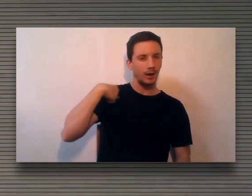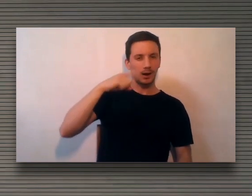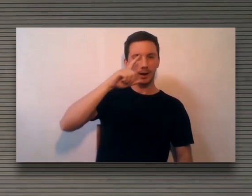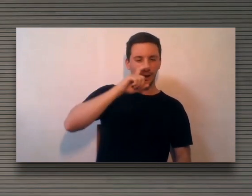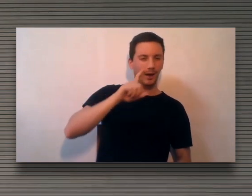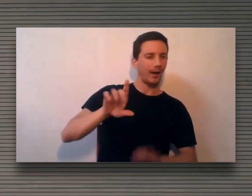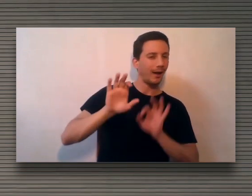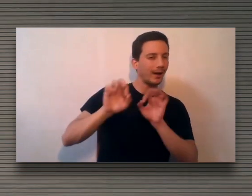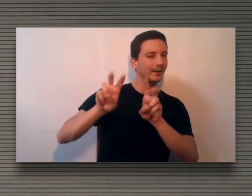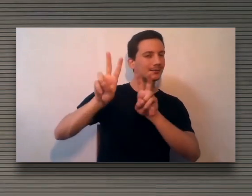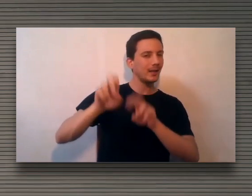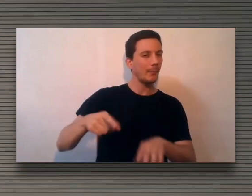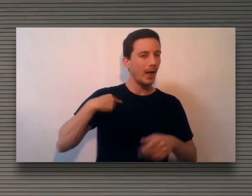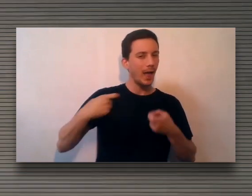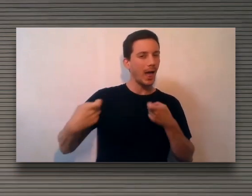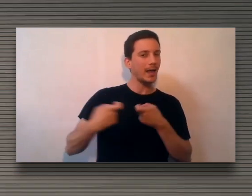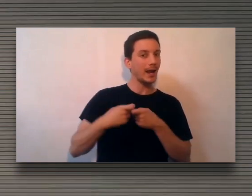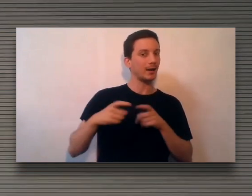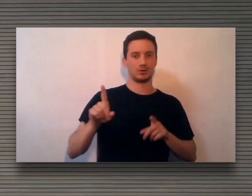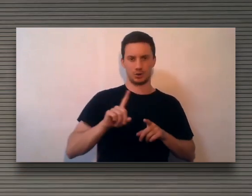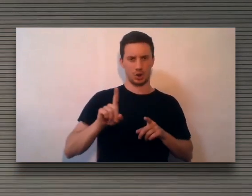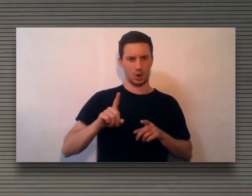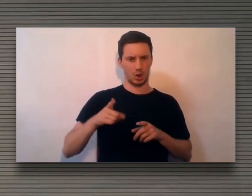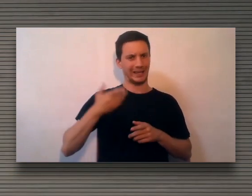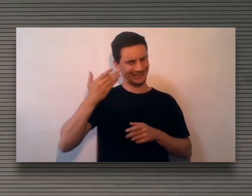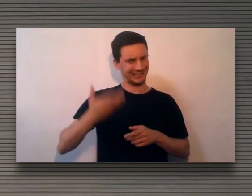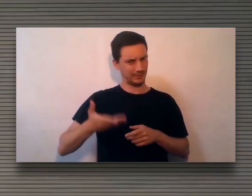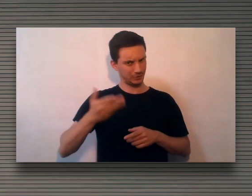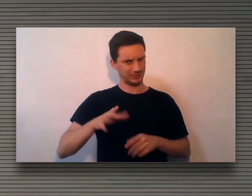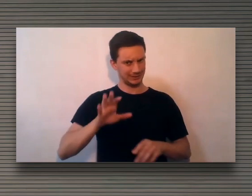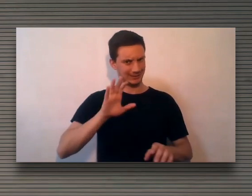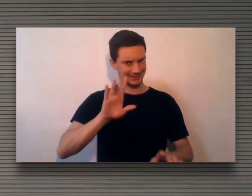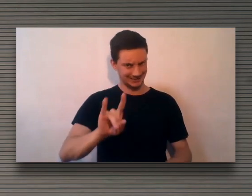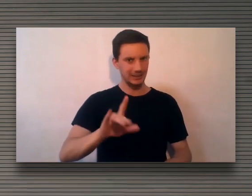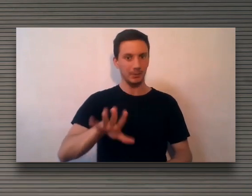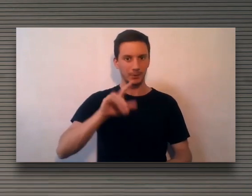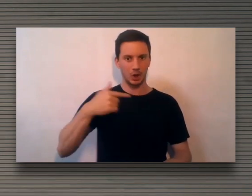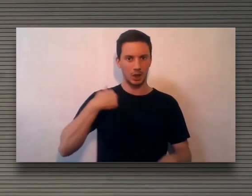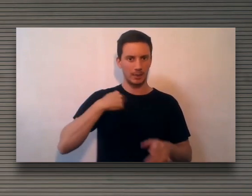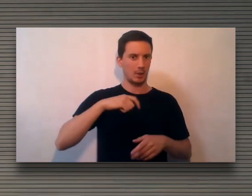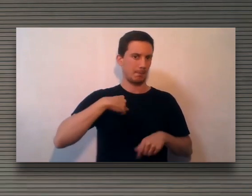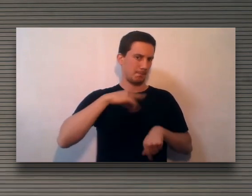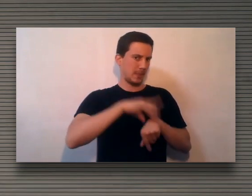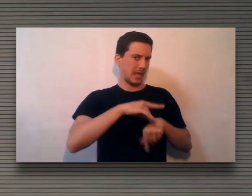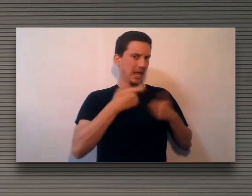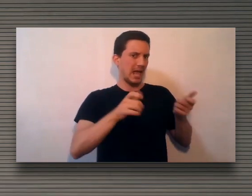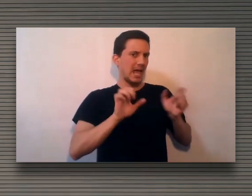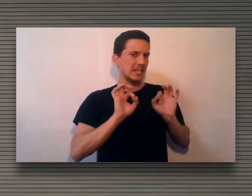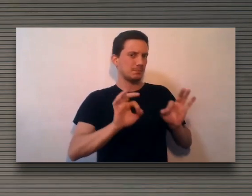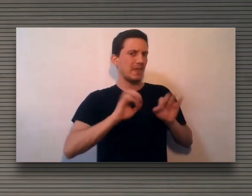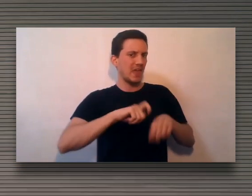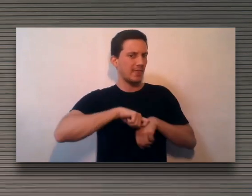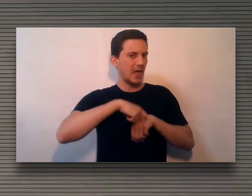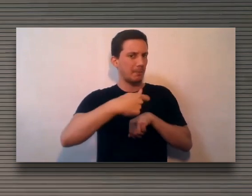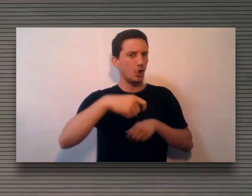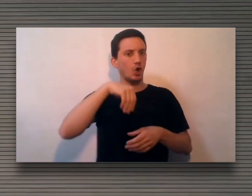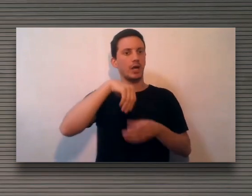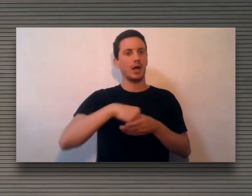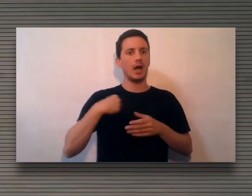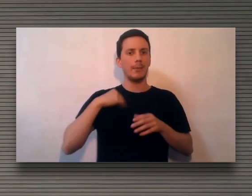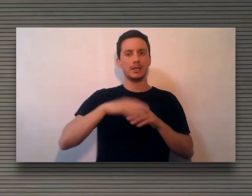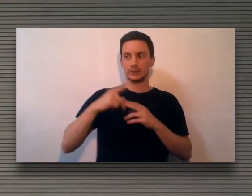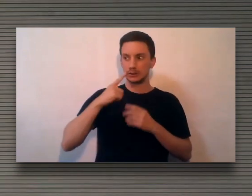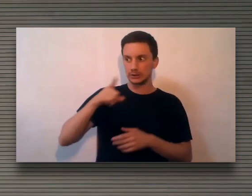alergia. Sí que hay que tenerlo presente, obviamente, y los dermatólogos lo tenemos cuando vemos niños con atopias muy, muy